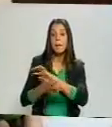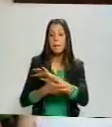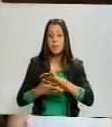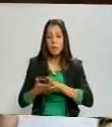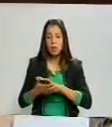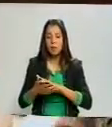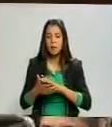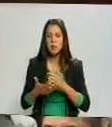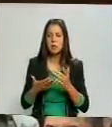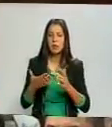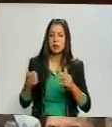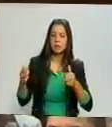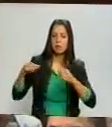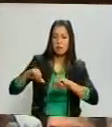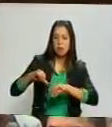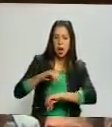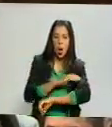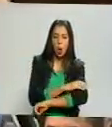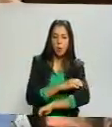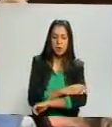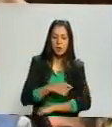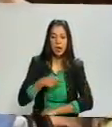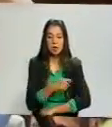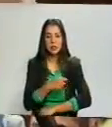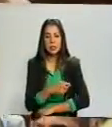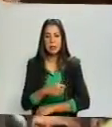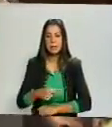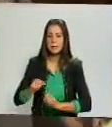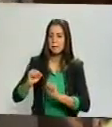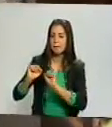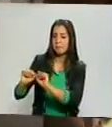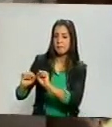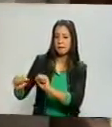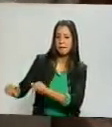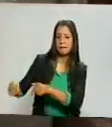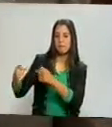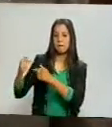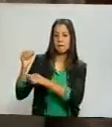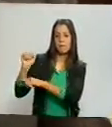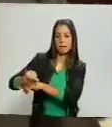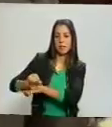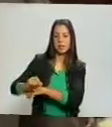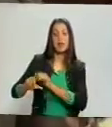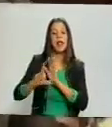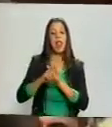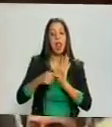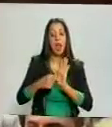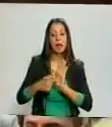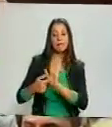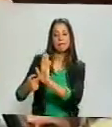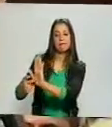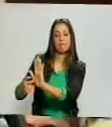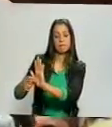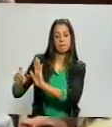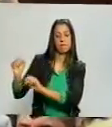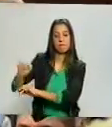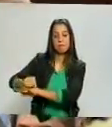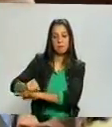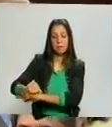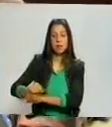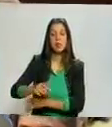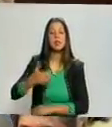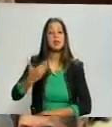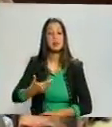derivados de la guerra económica que hay hoy contra el pueblo venezolano. Esa es la primera cuestión que creo